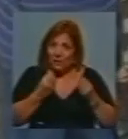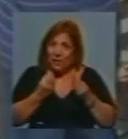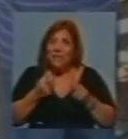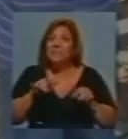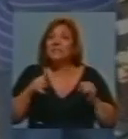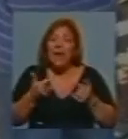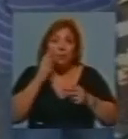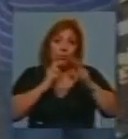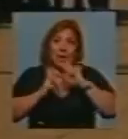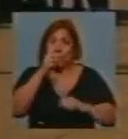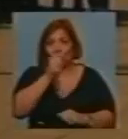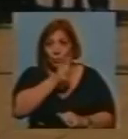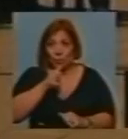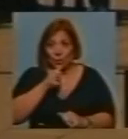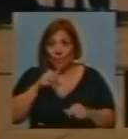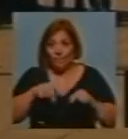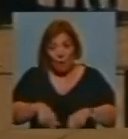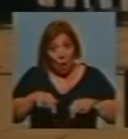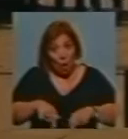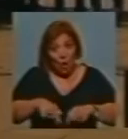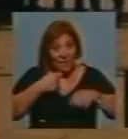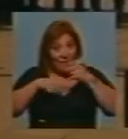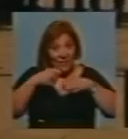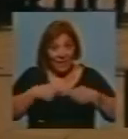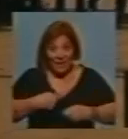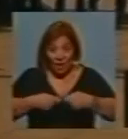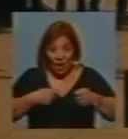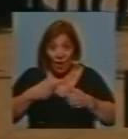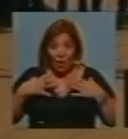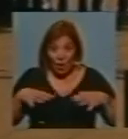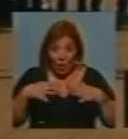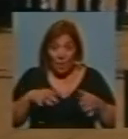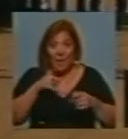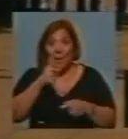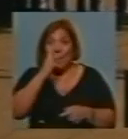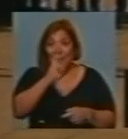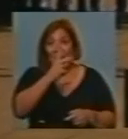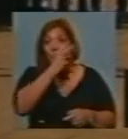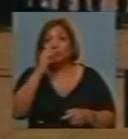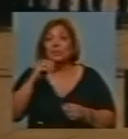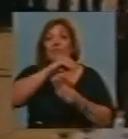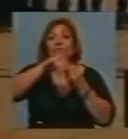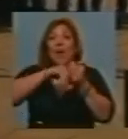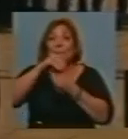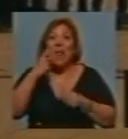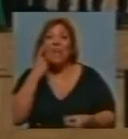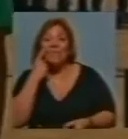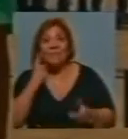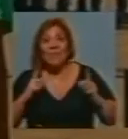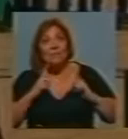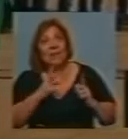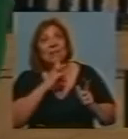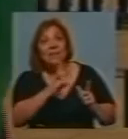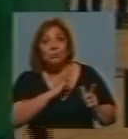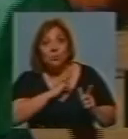ya. Al día de hoy, los propios vendedores informales dicen que el grupo está compuesto por 1.200 familias. Están esperando